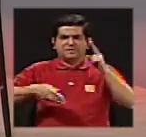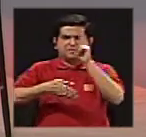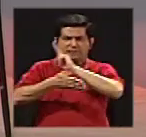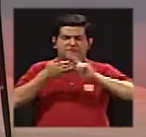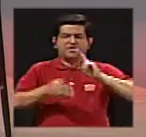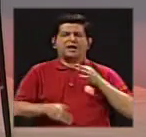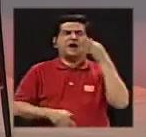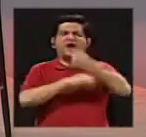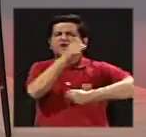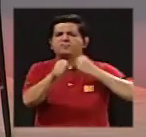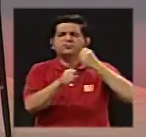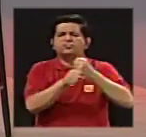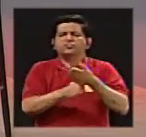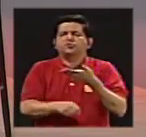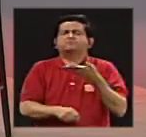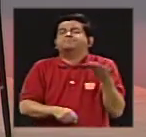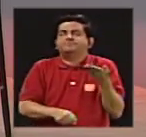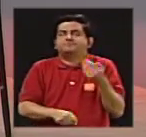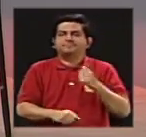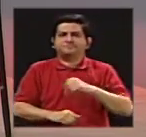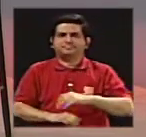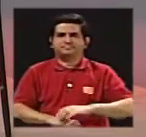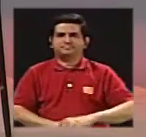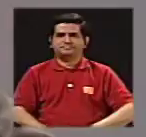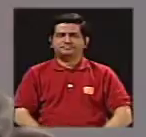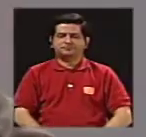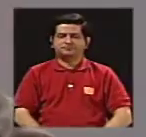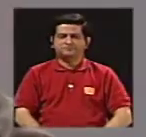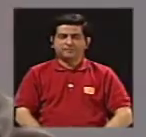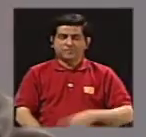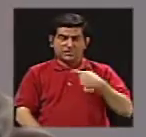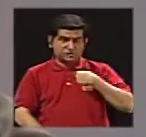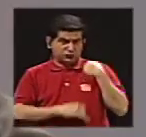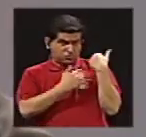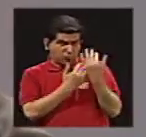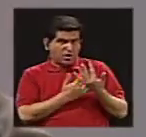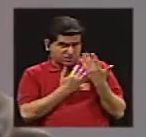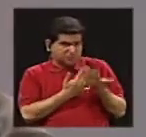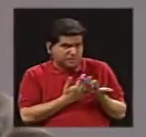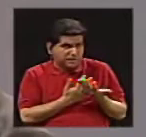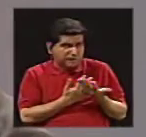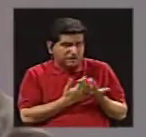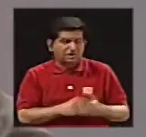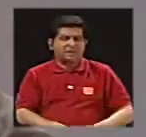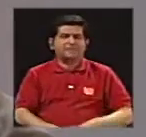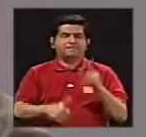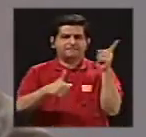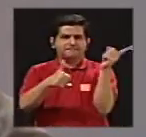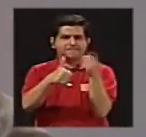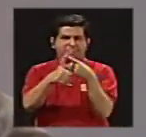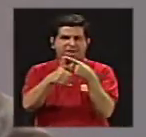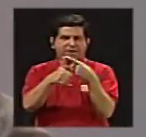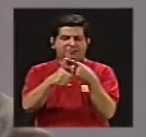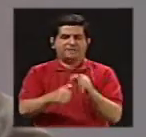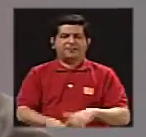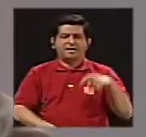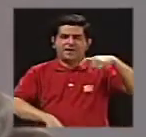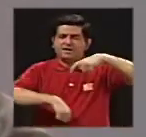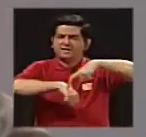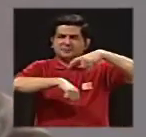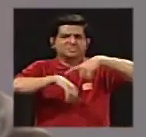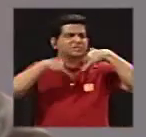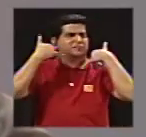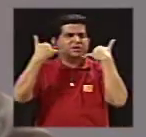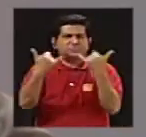años bueno eh mis expectativas eh una primera Yo diría que en este momento